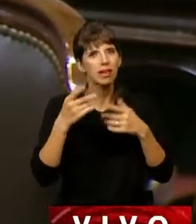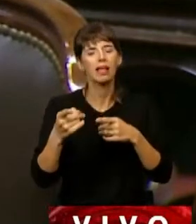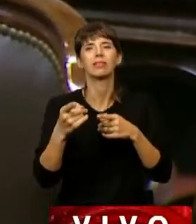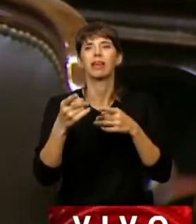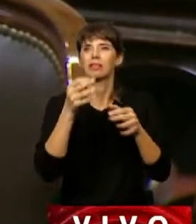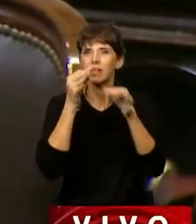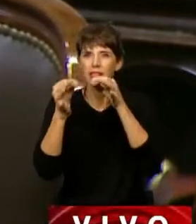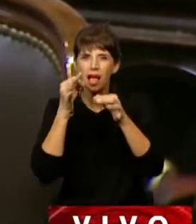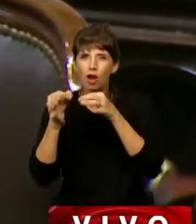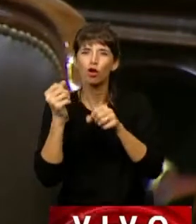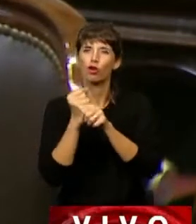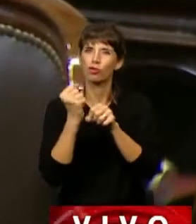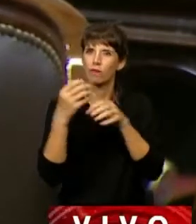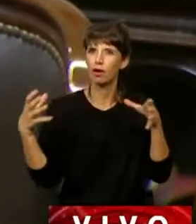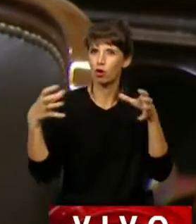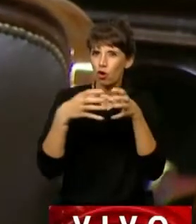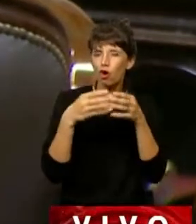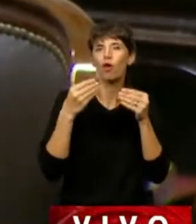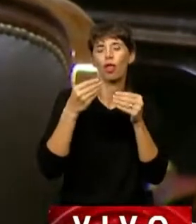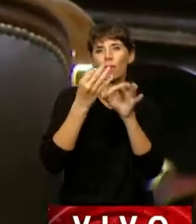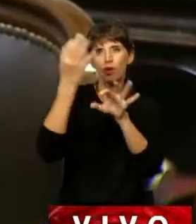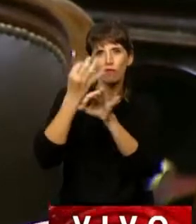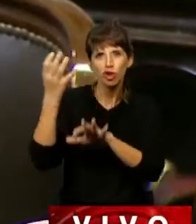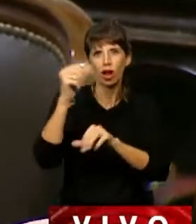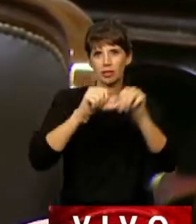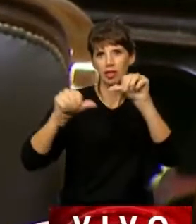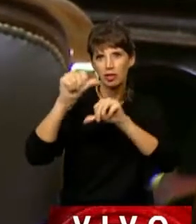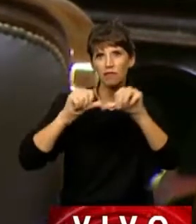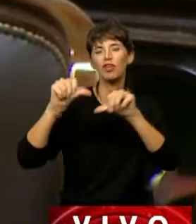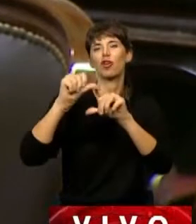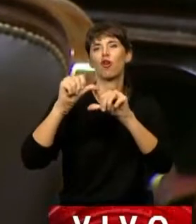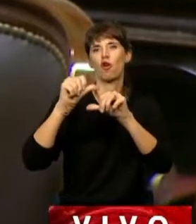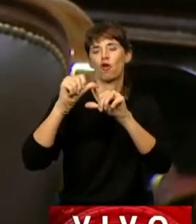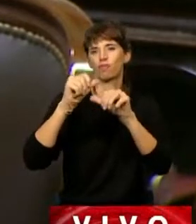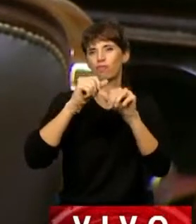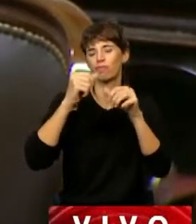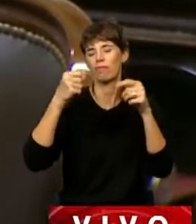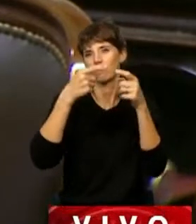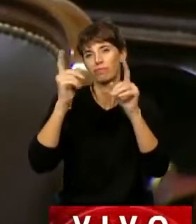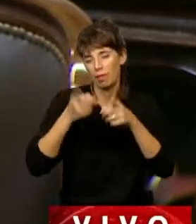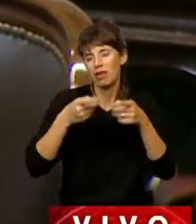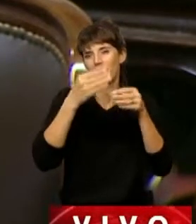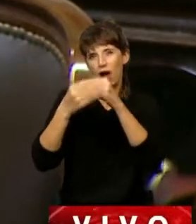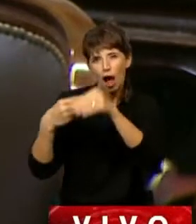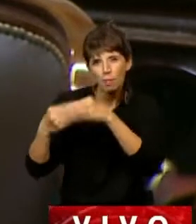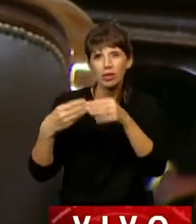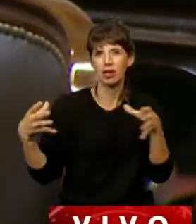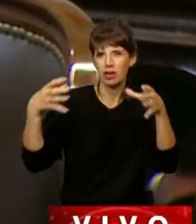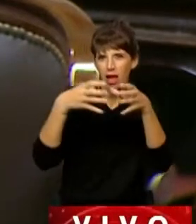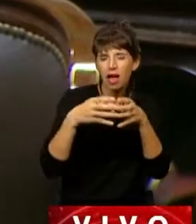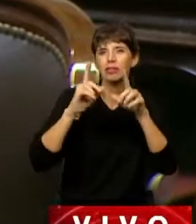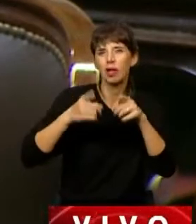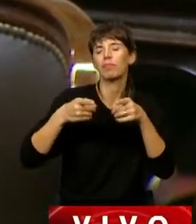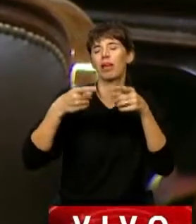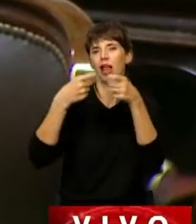trabajo conjunto de la comunidad científica, académica, bueno, dije, asociaciones de familiares, organizaciones del movimiento